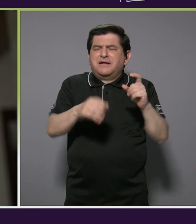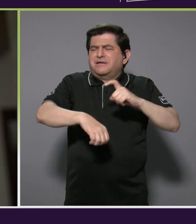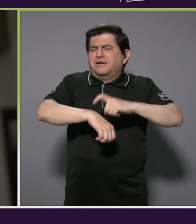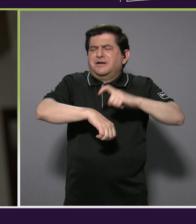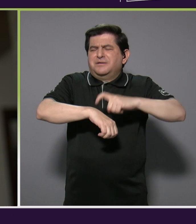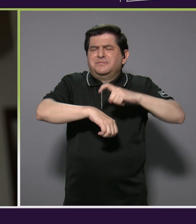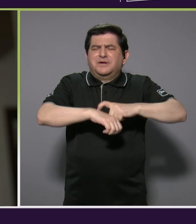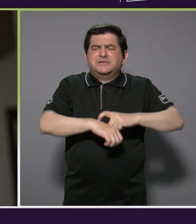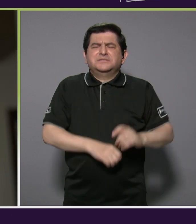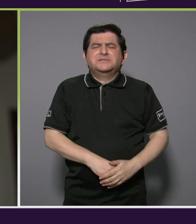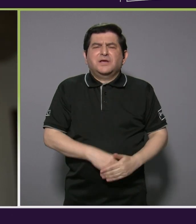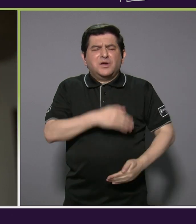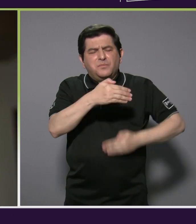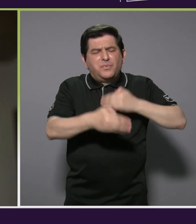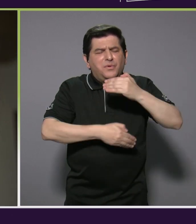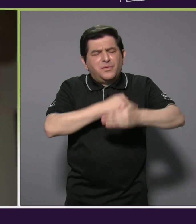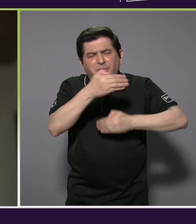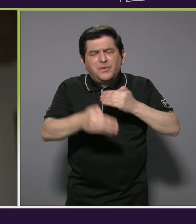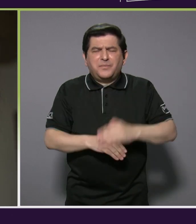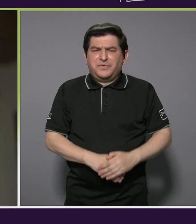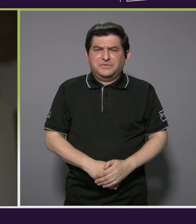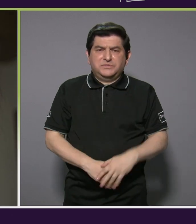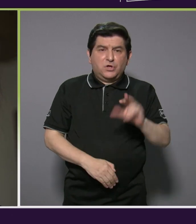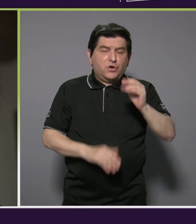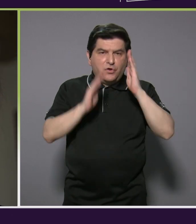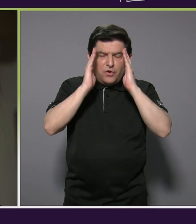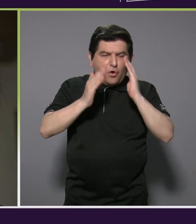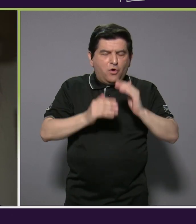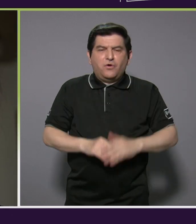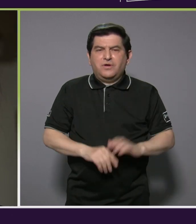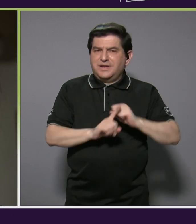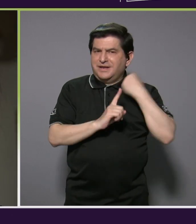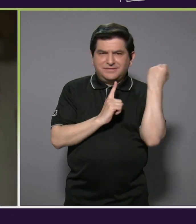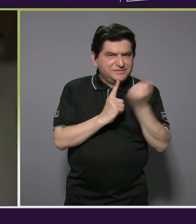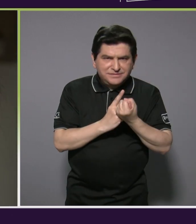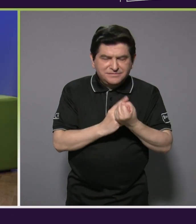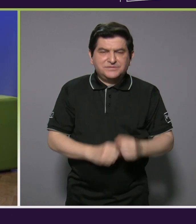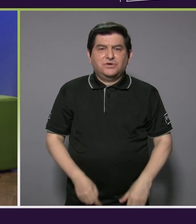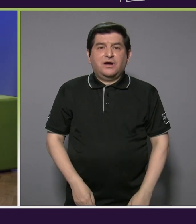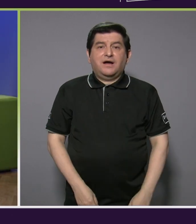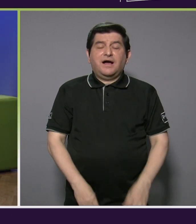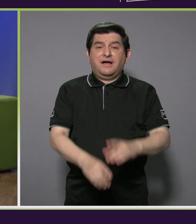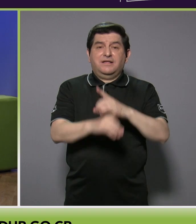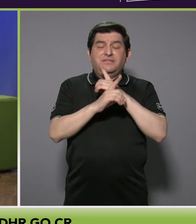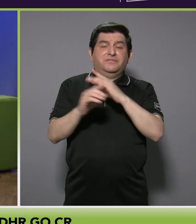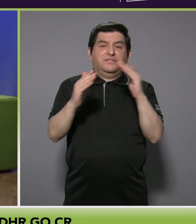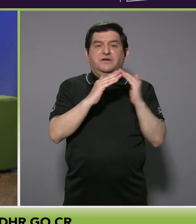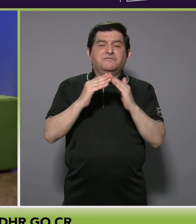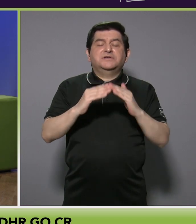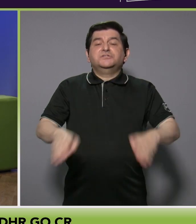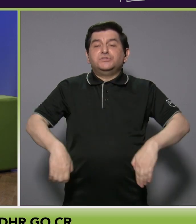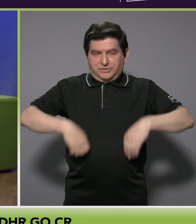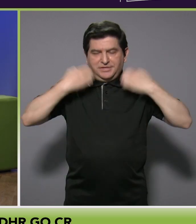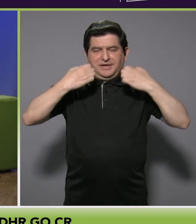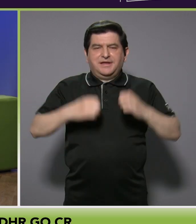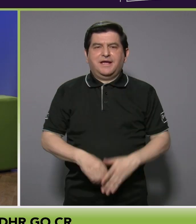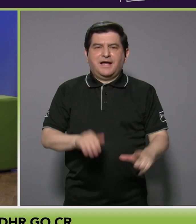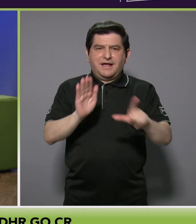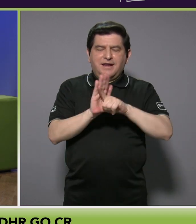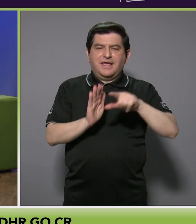sus reclamos y demás, no le atienden las gestiones. Bueno, ahí está la Defensoría de los Habitantes, que precisamente la